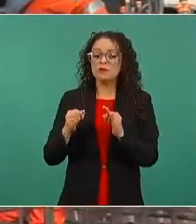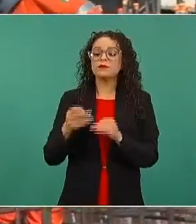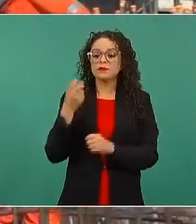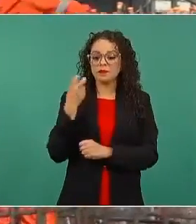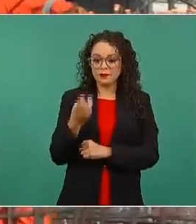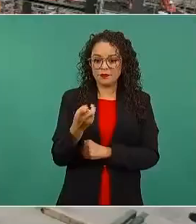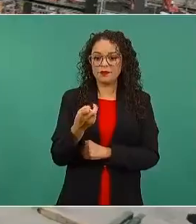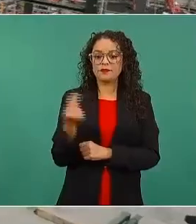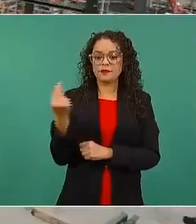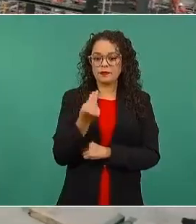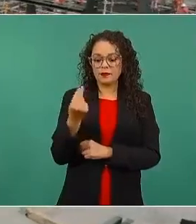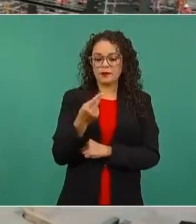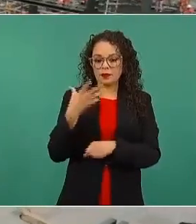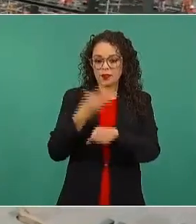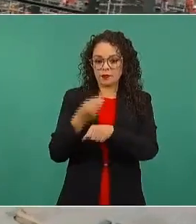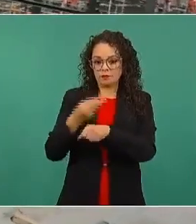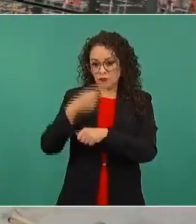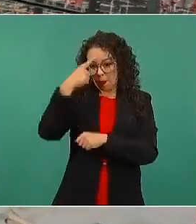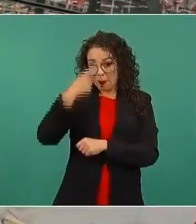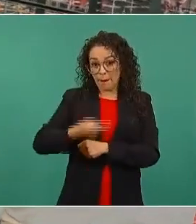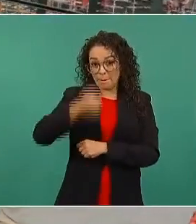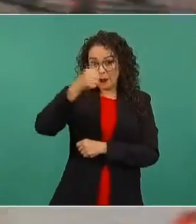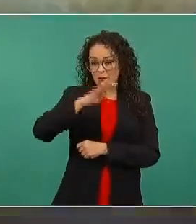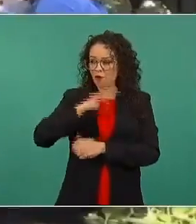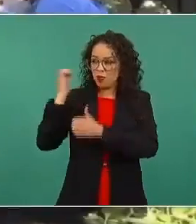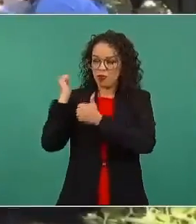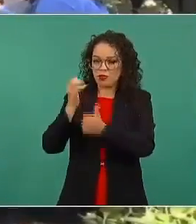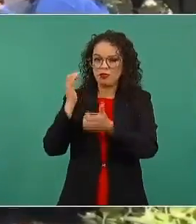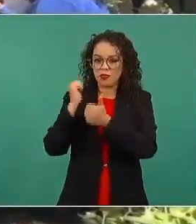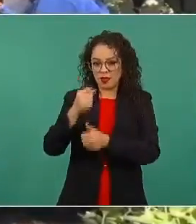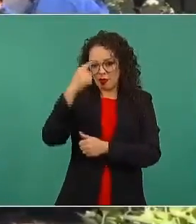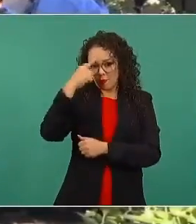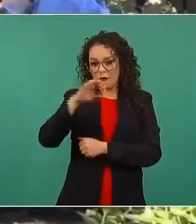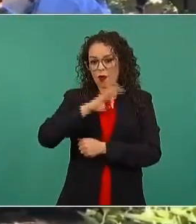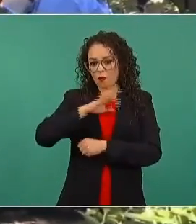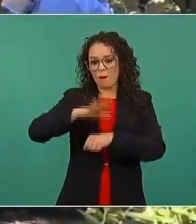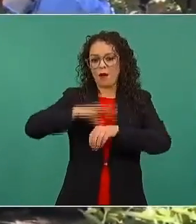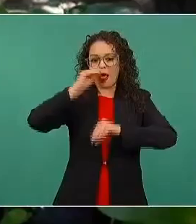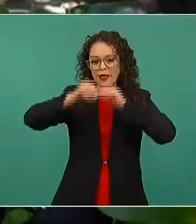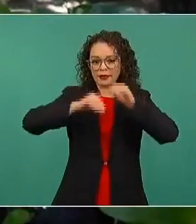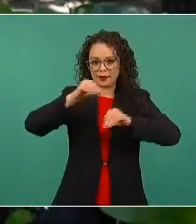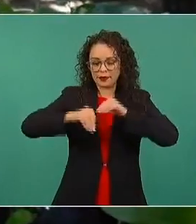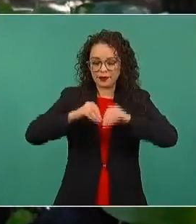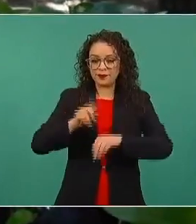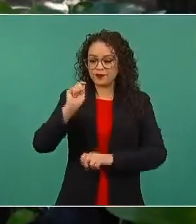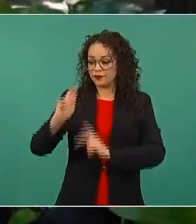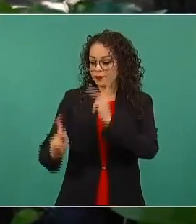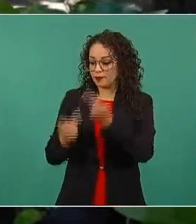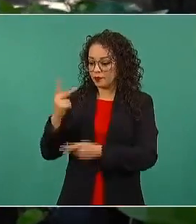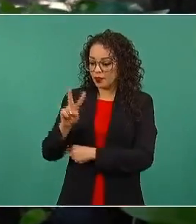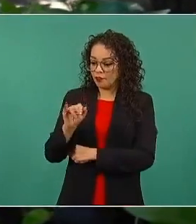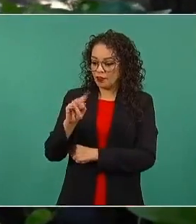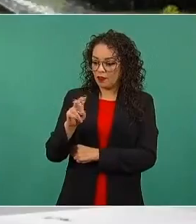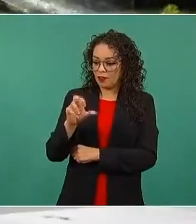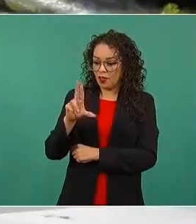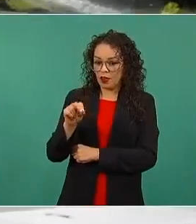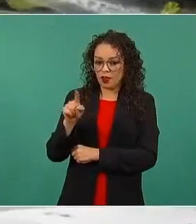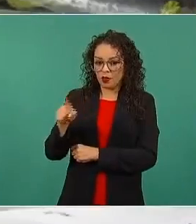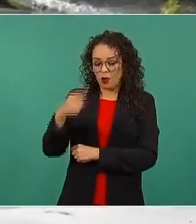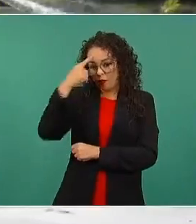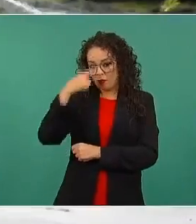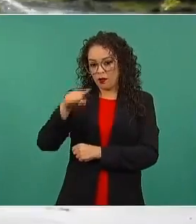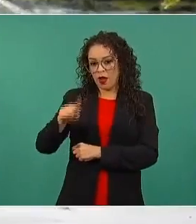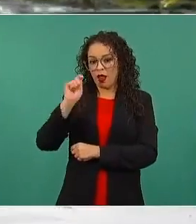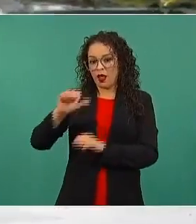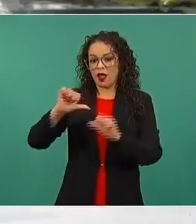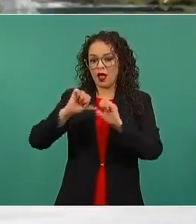superficial y ya se prepara el sitio para recibir los primeros accesorios. En el vivero, se lleva a cabo el trasplante de plantas de ornato cultivadas hacia